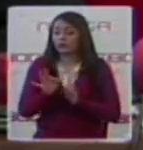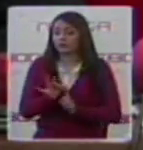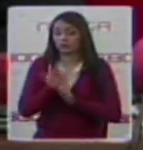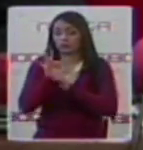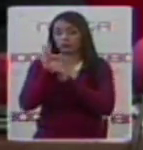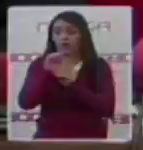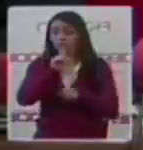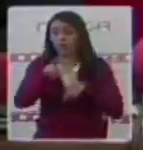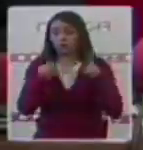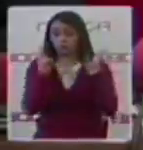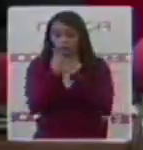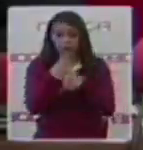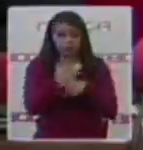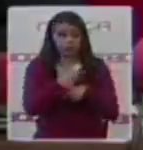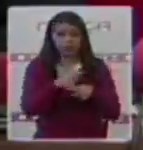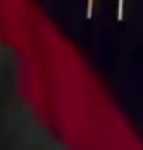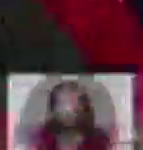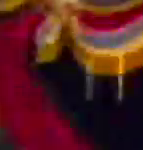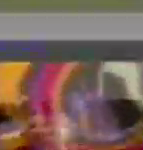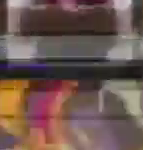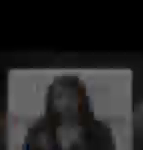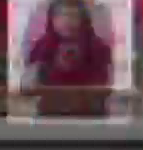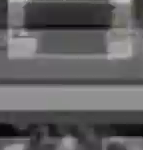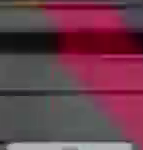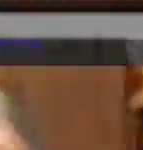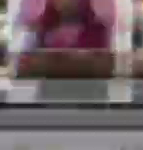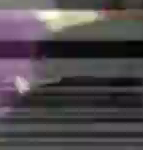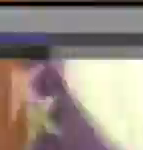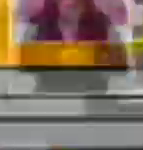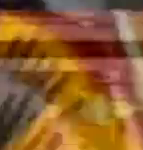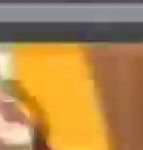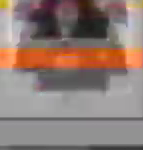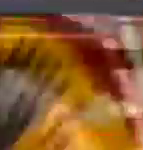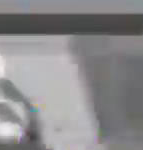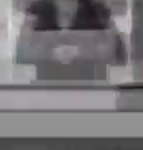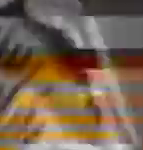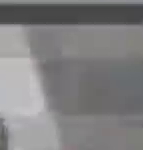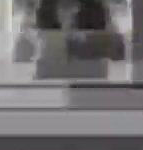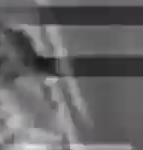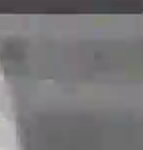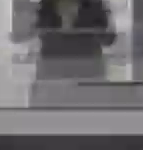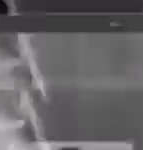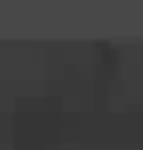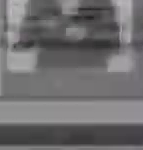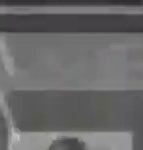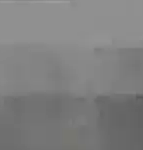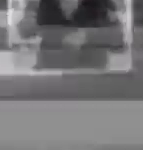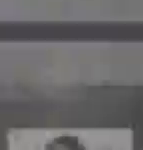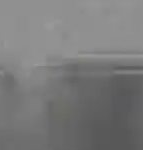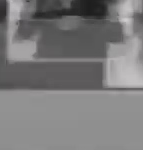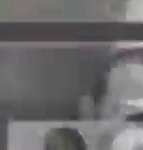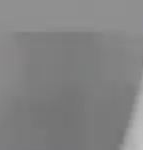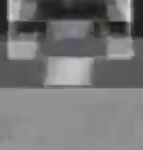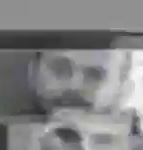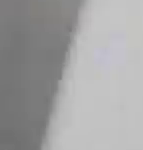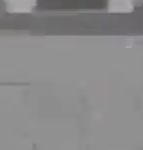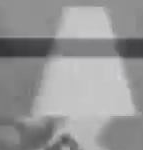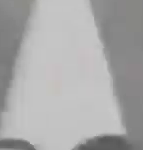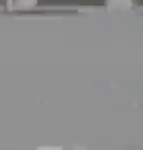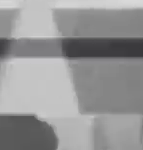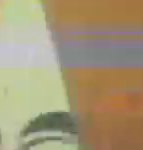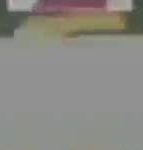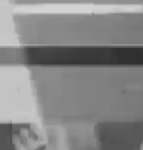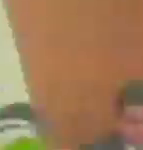algunos productos y servicios que se van a ofrecer. Las empresas públicas coordinadas han presentado un alto interés